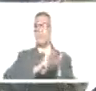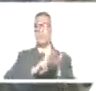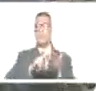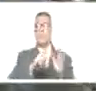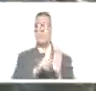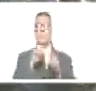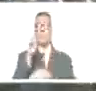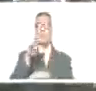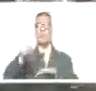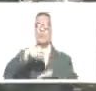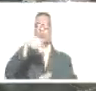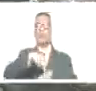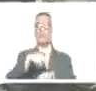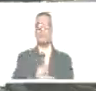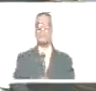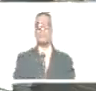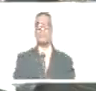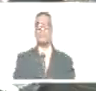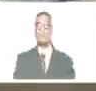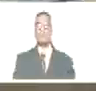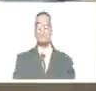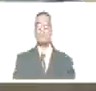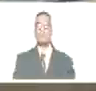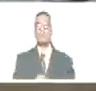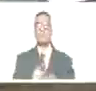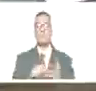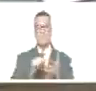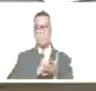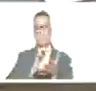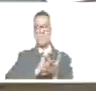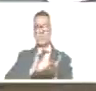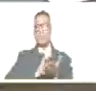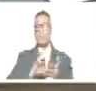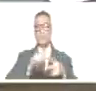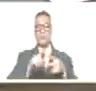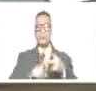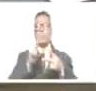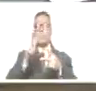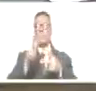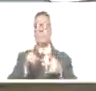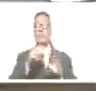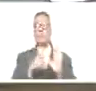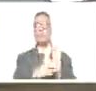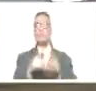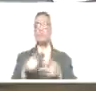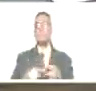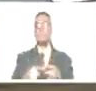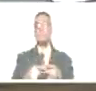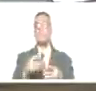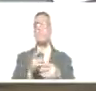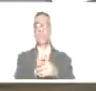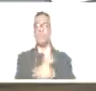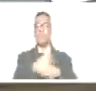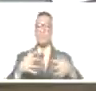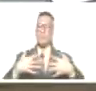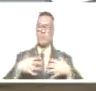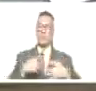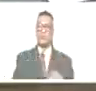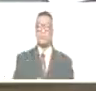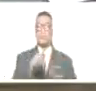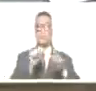Nacional. Del capítulo segundo de las mociones, moción de urgencia. Artículo